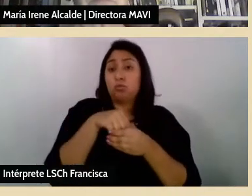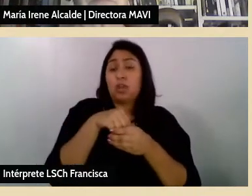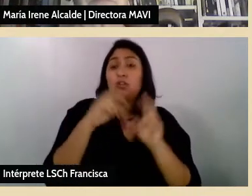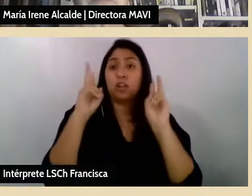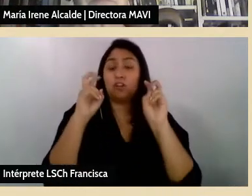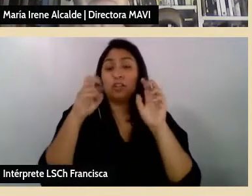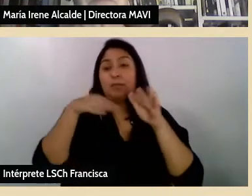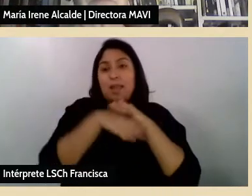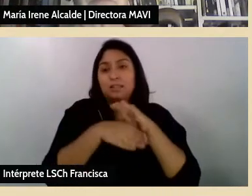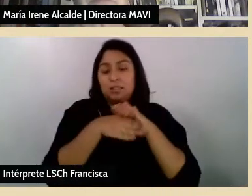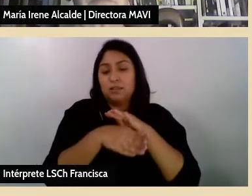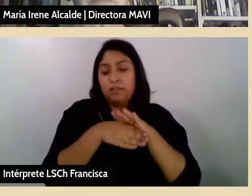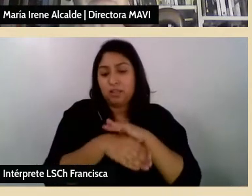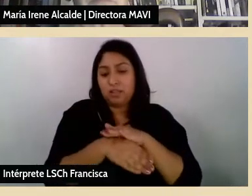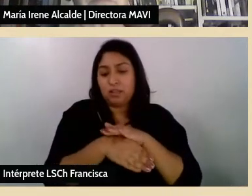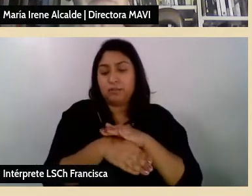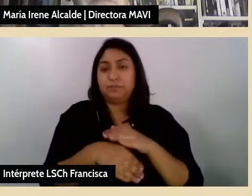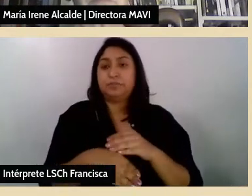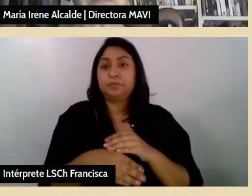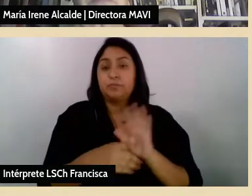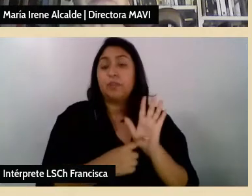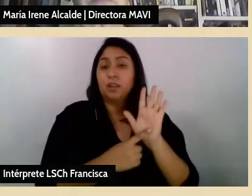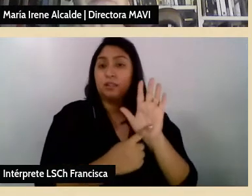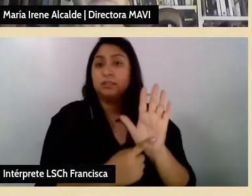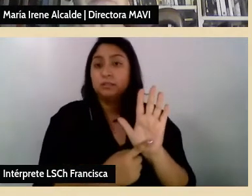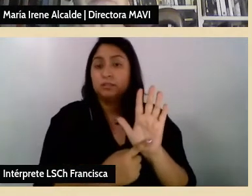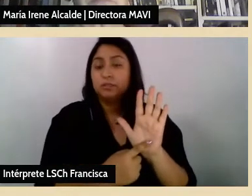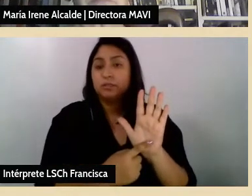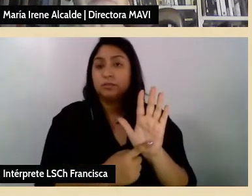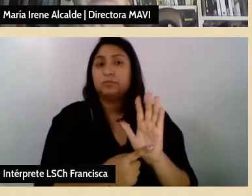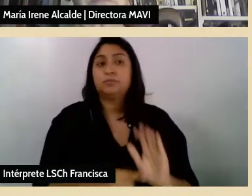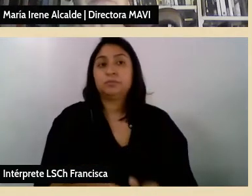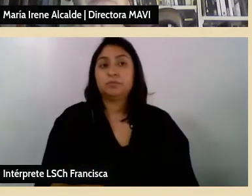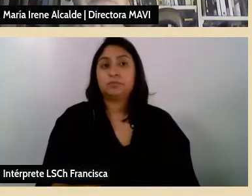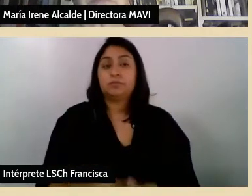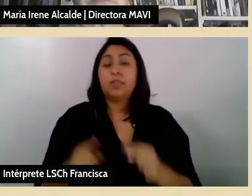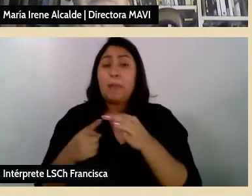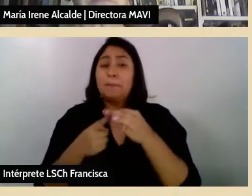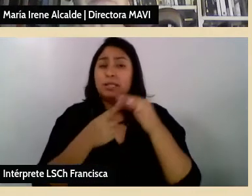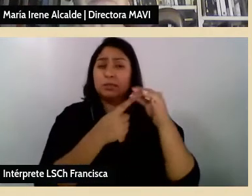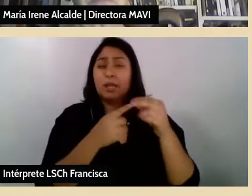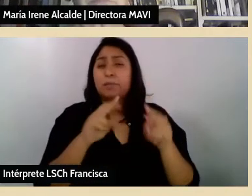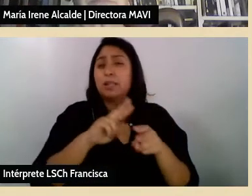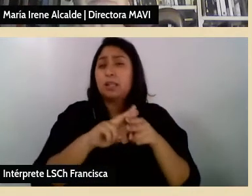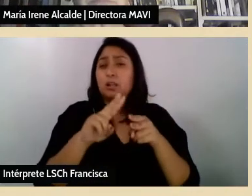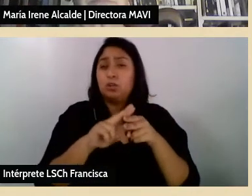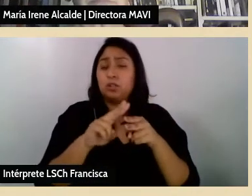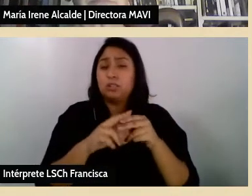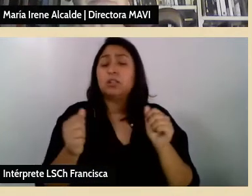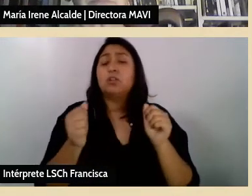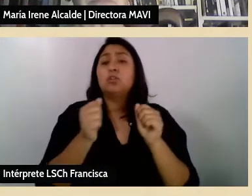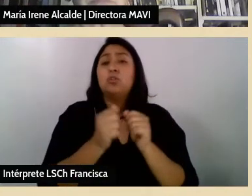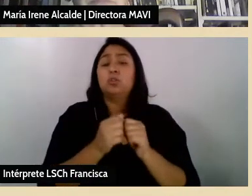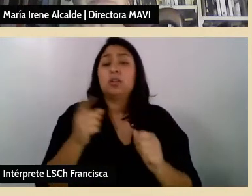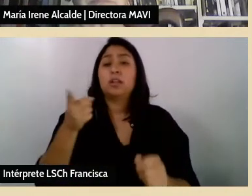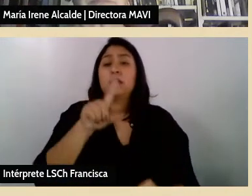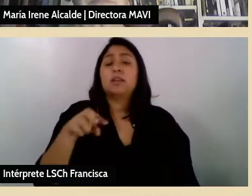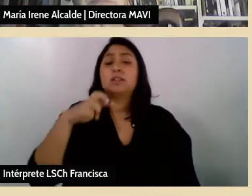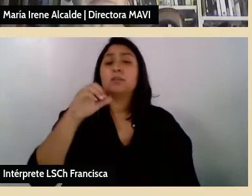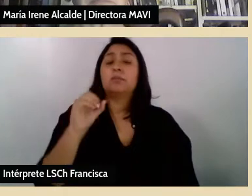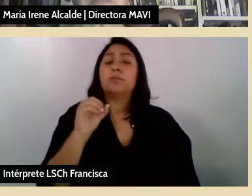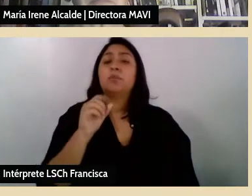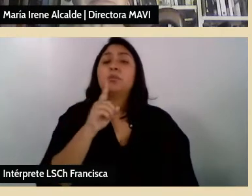accesibilidad en esta exhibición, principalmente lo que hicieron con Spotify y también con